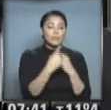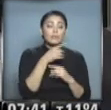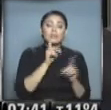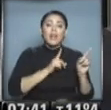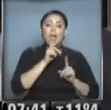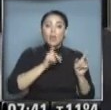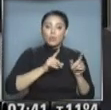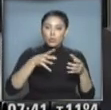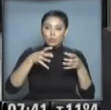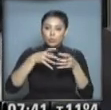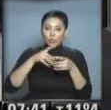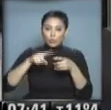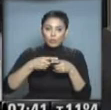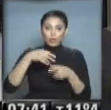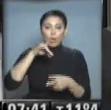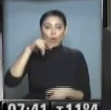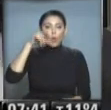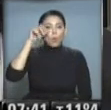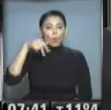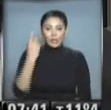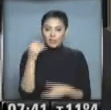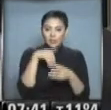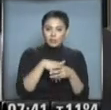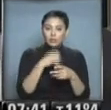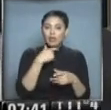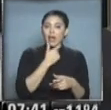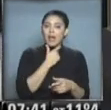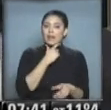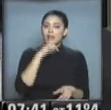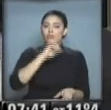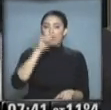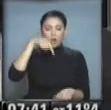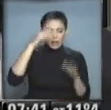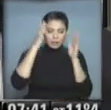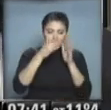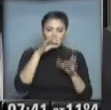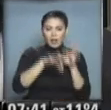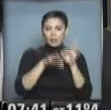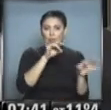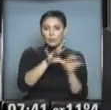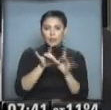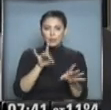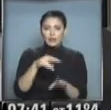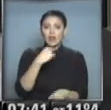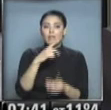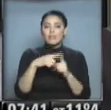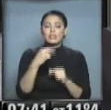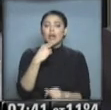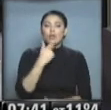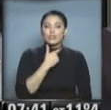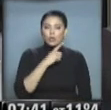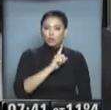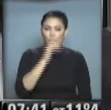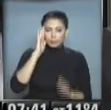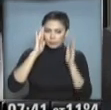integrantes del frente unen están pensando no en estas elecciones que tienen que ver con las primarias del 11 de agosto sino cuál va a